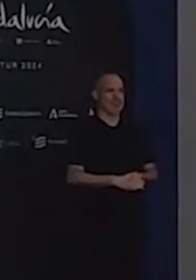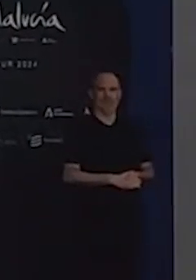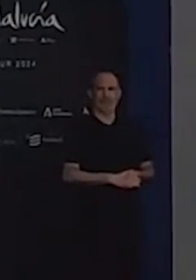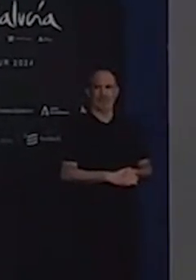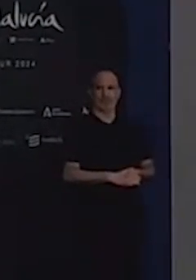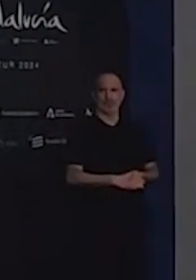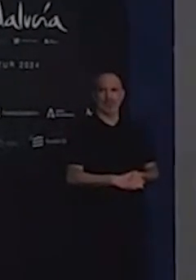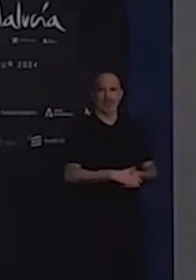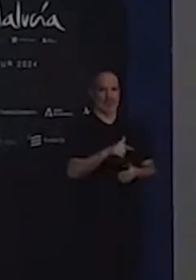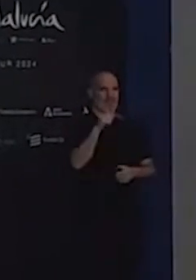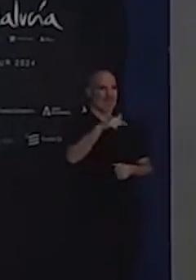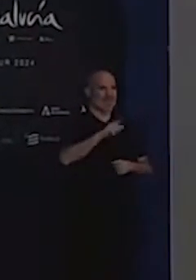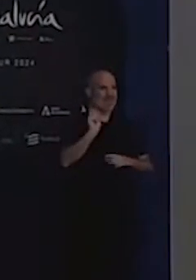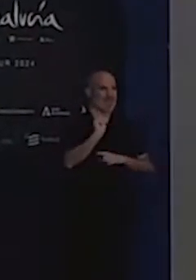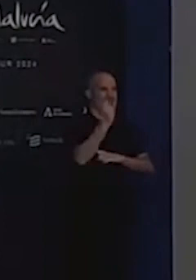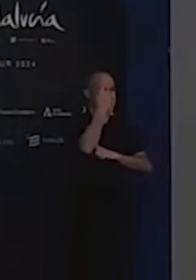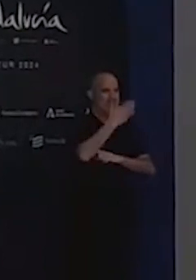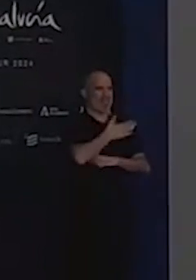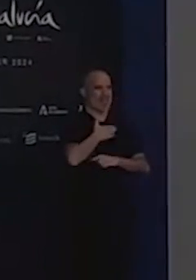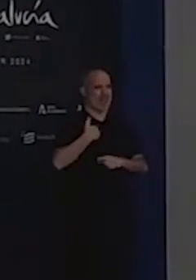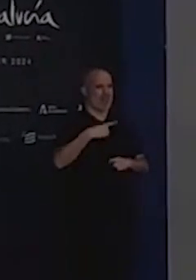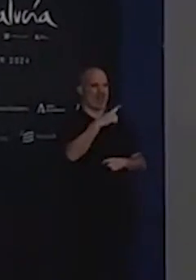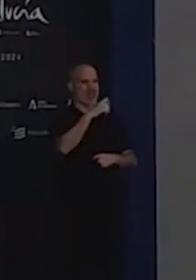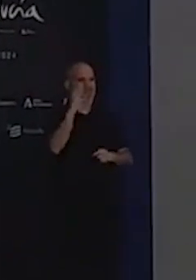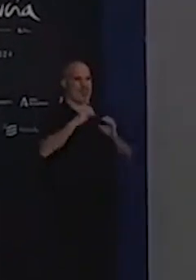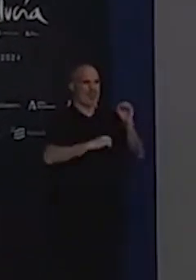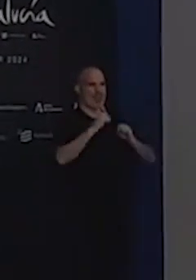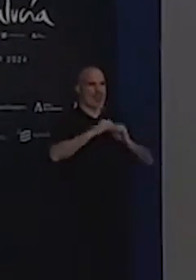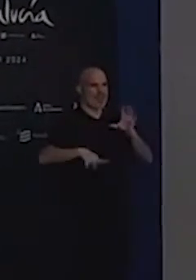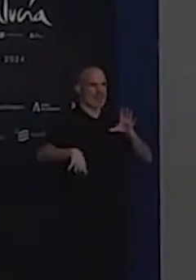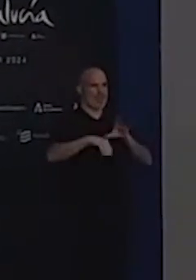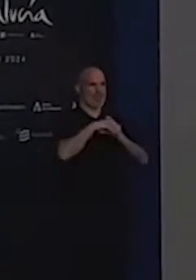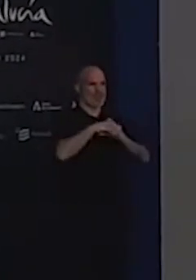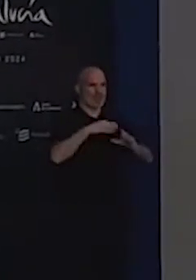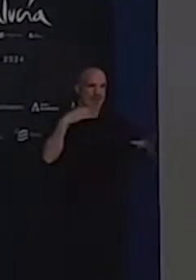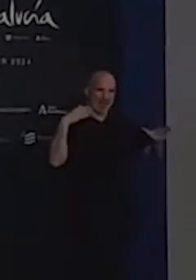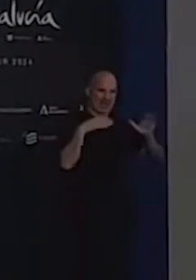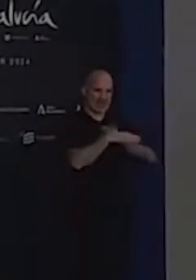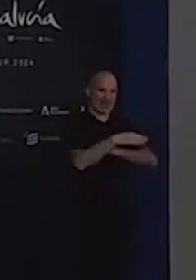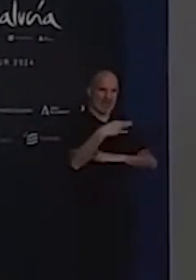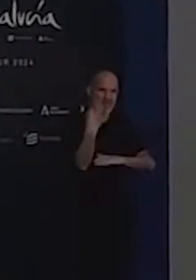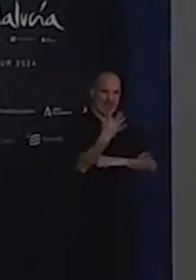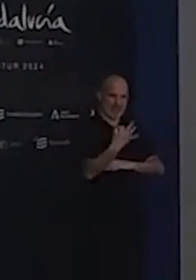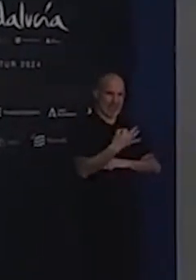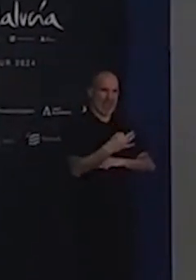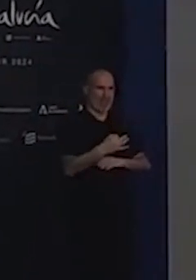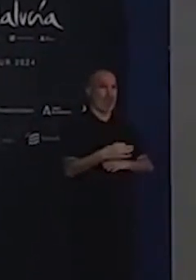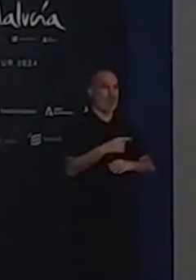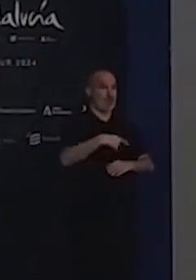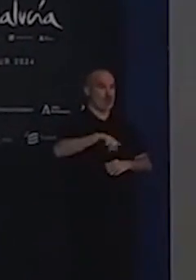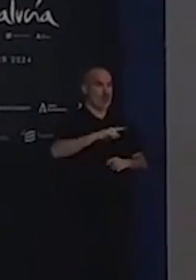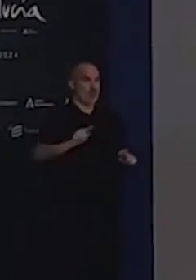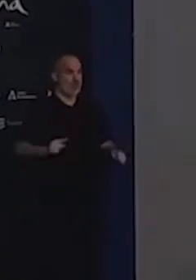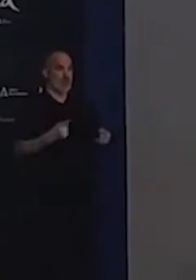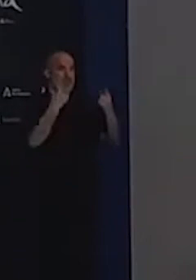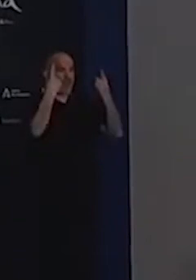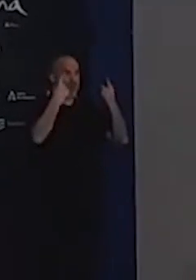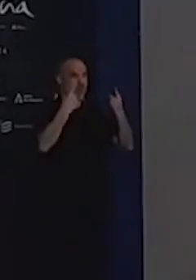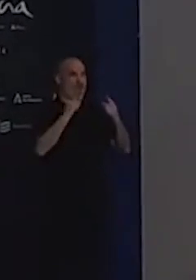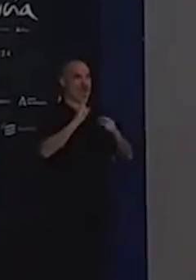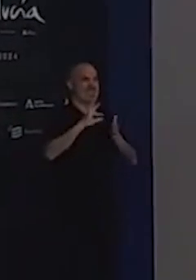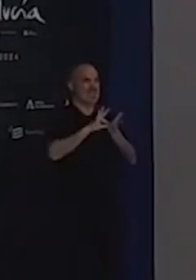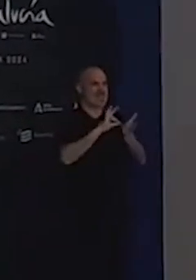con esta iniciativa de hacer la feria totalmente inclusiva y accesible. y por primera vez contamos con un